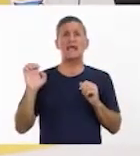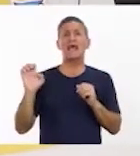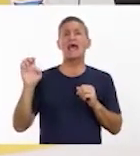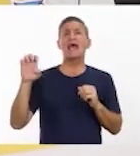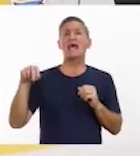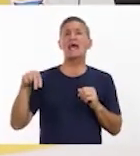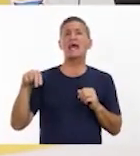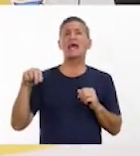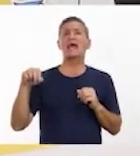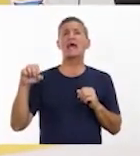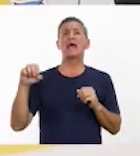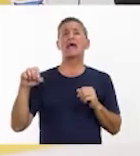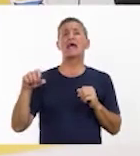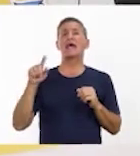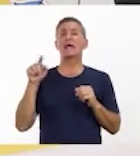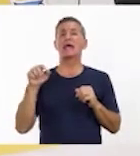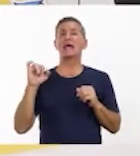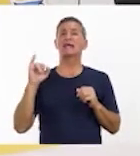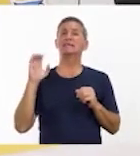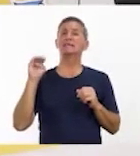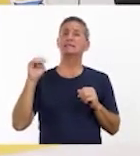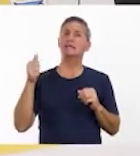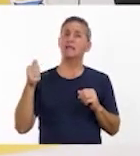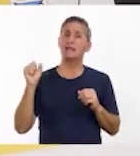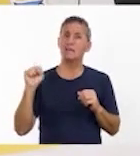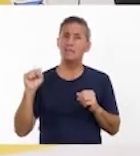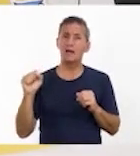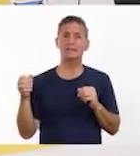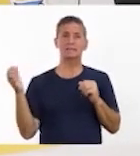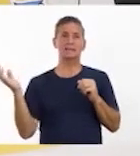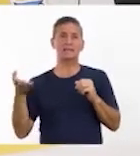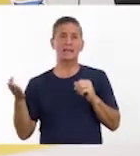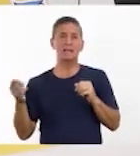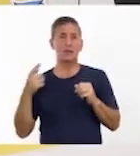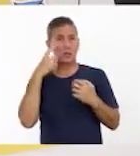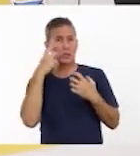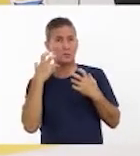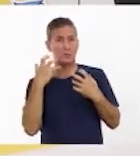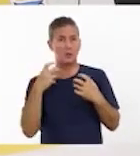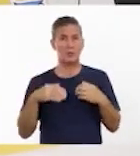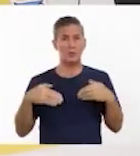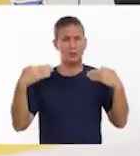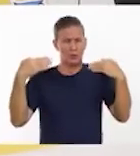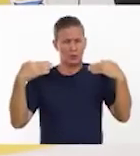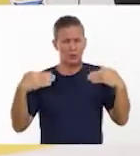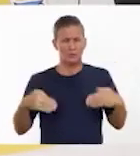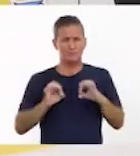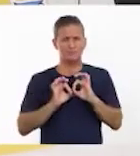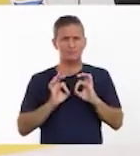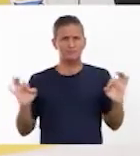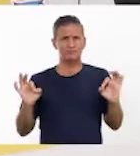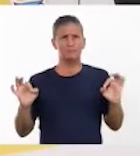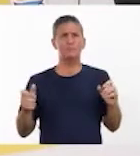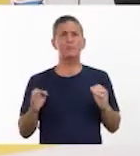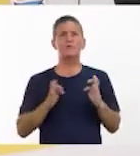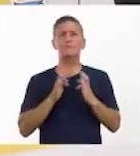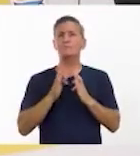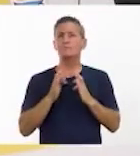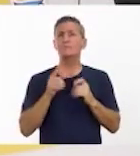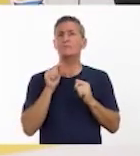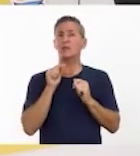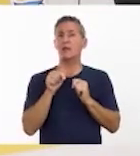llamadas enzimas, que aceleran las reacciones importantes para nuestro correcto